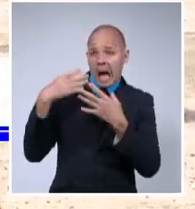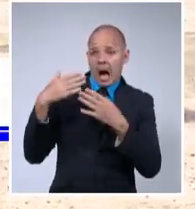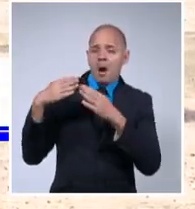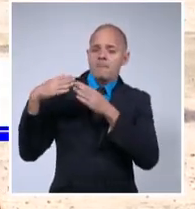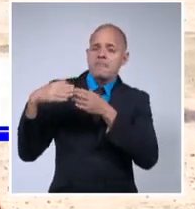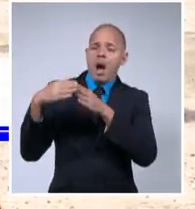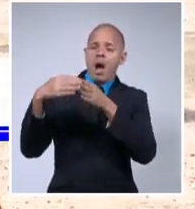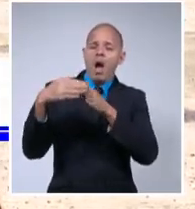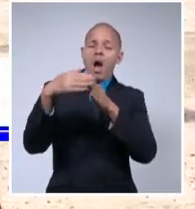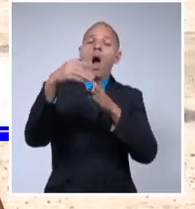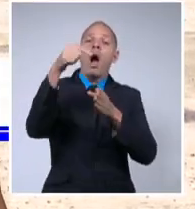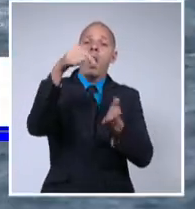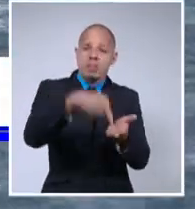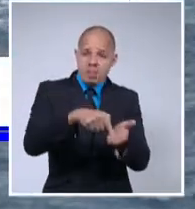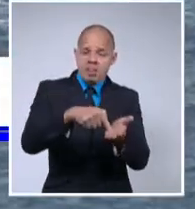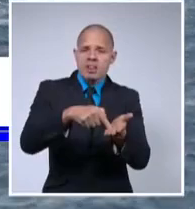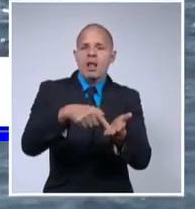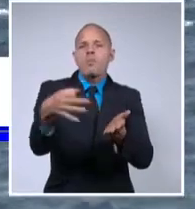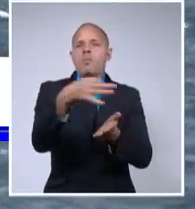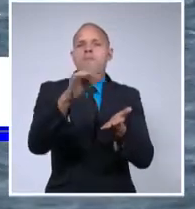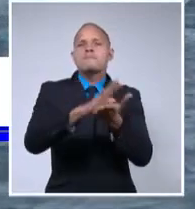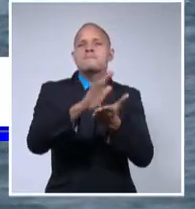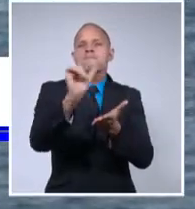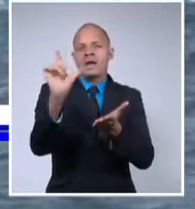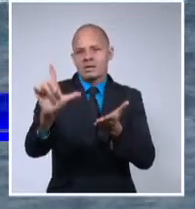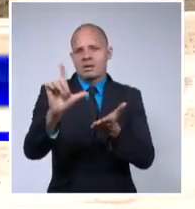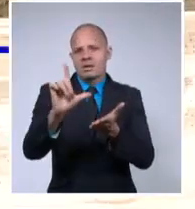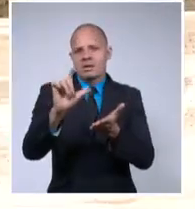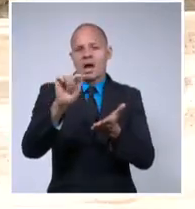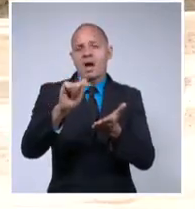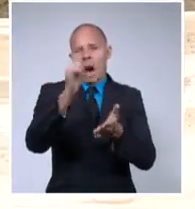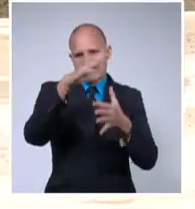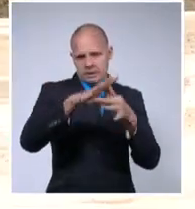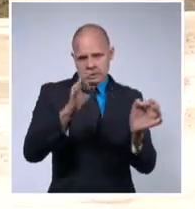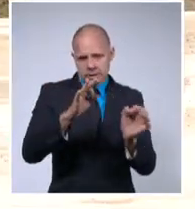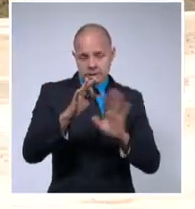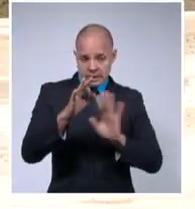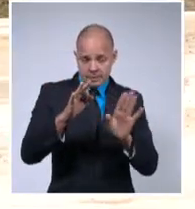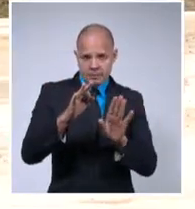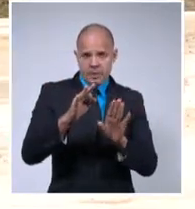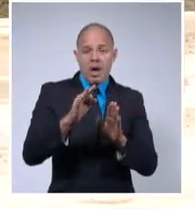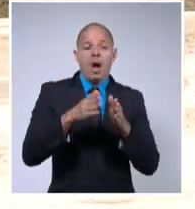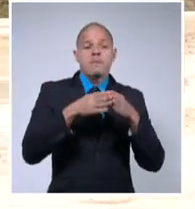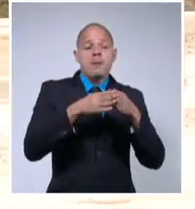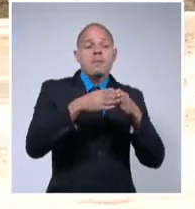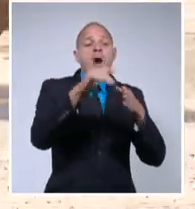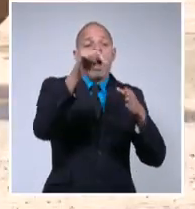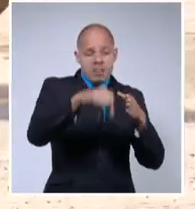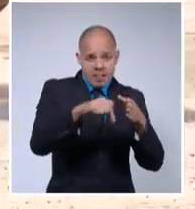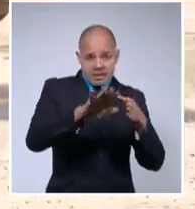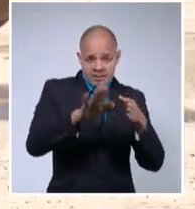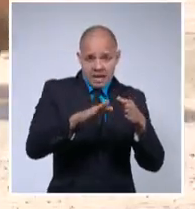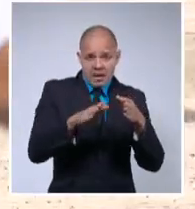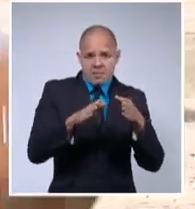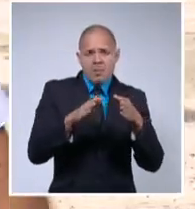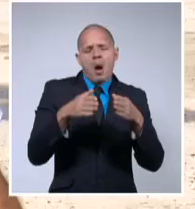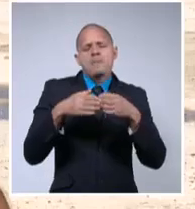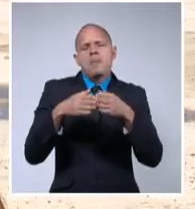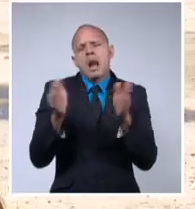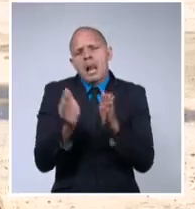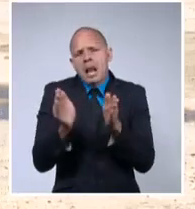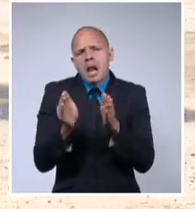se transportan en patanas hasta este lugar. La importancia de esta obra y sobre todo los viales es